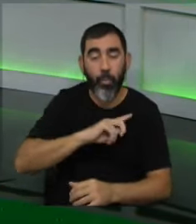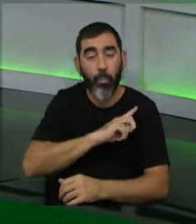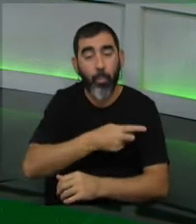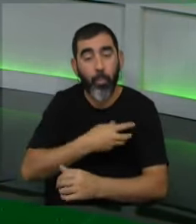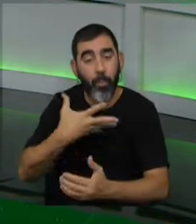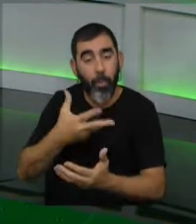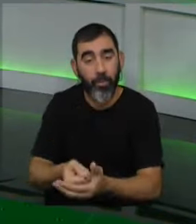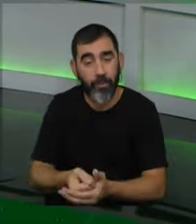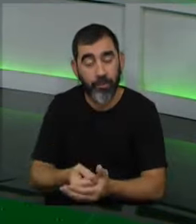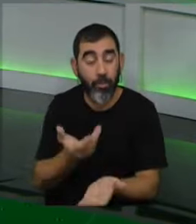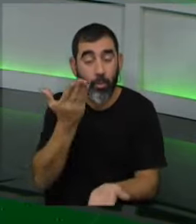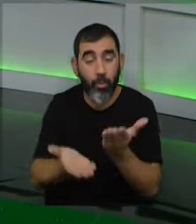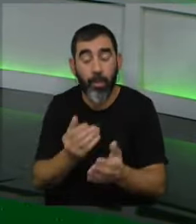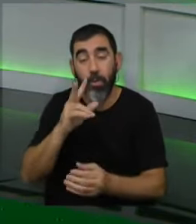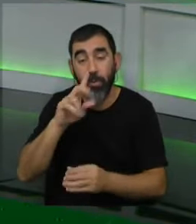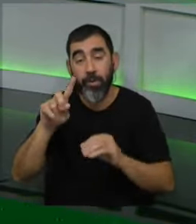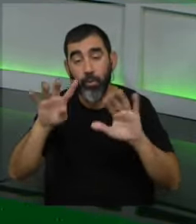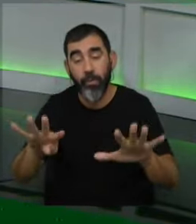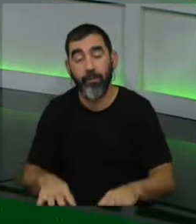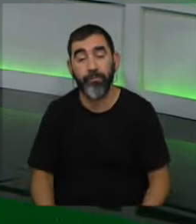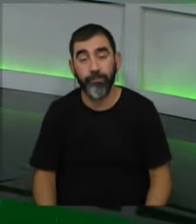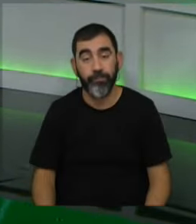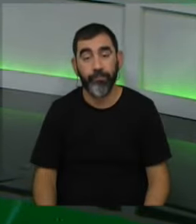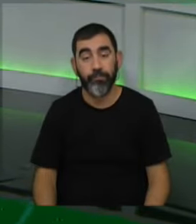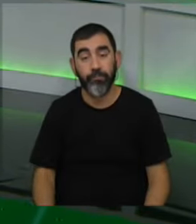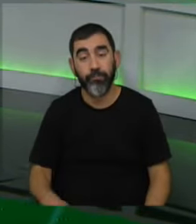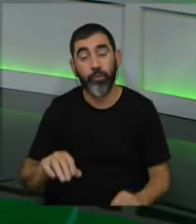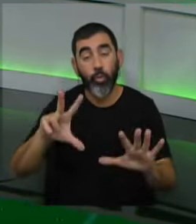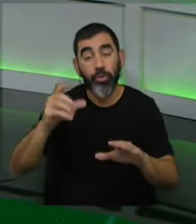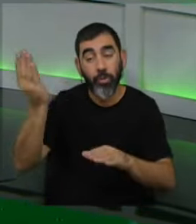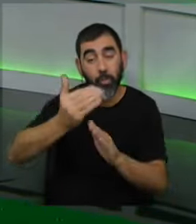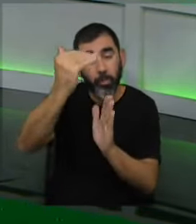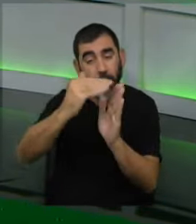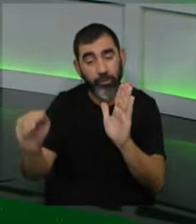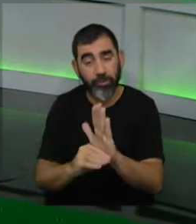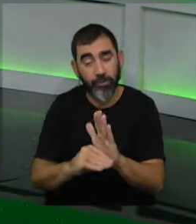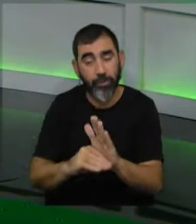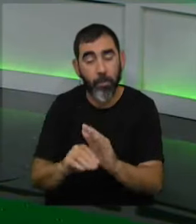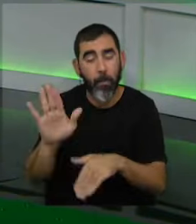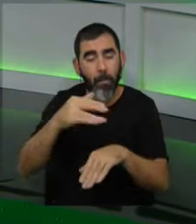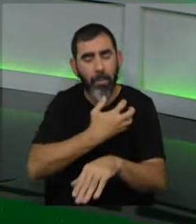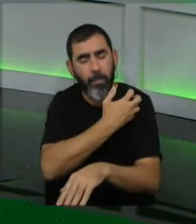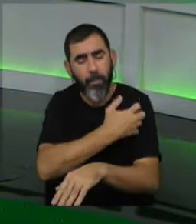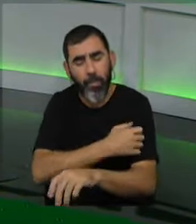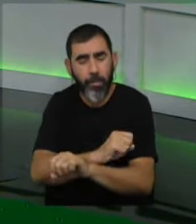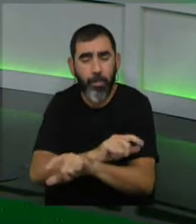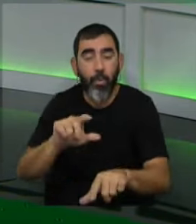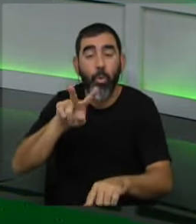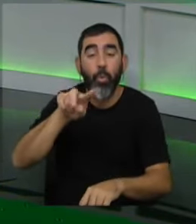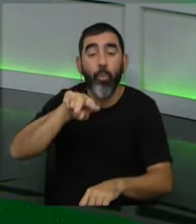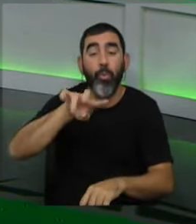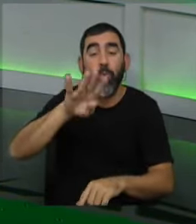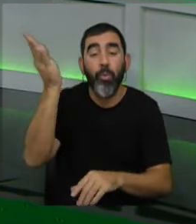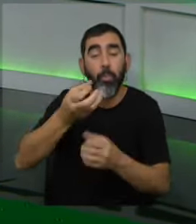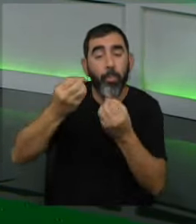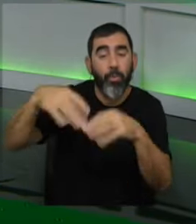adquisitivo comparándolo con el año 2019 todos los demás cayeron principalmente el más bajo que perdió 2,4